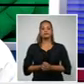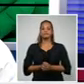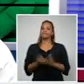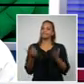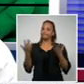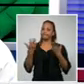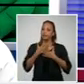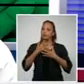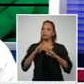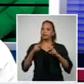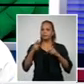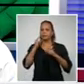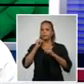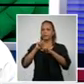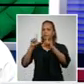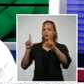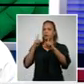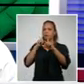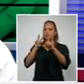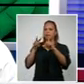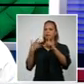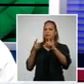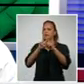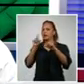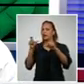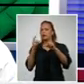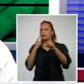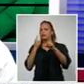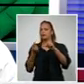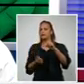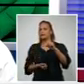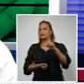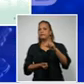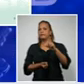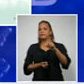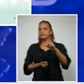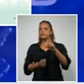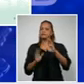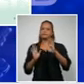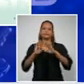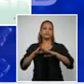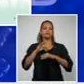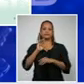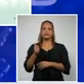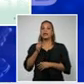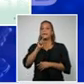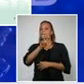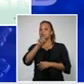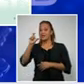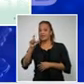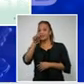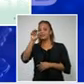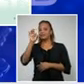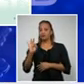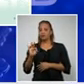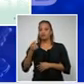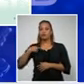repite la imagen de Villa Clara. No, bien, Villa Clara 18 casos en el día de